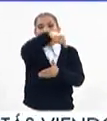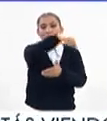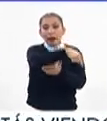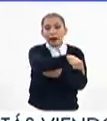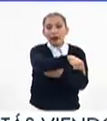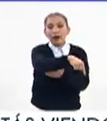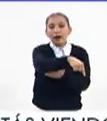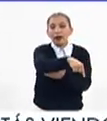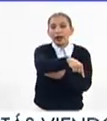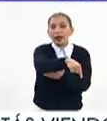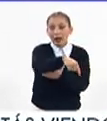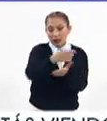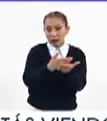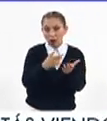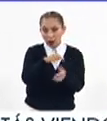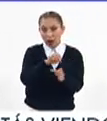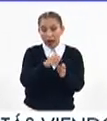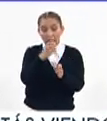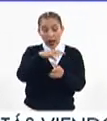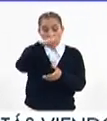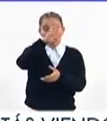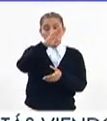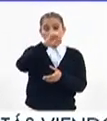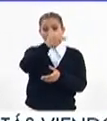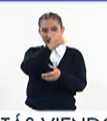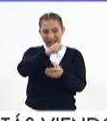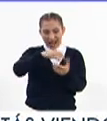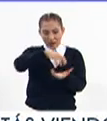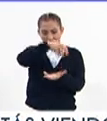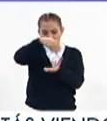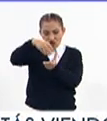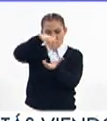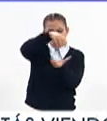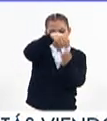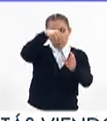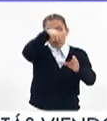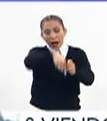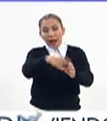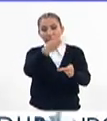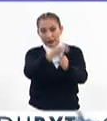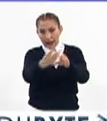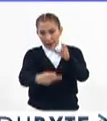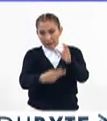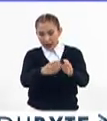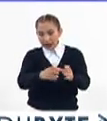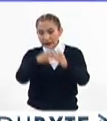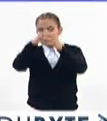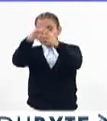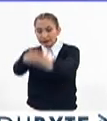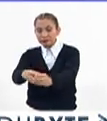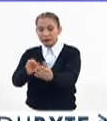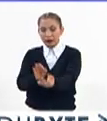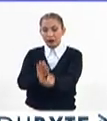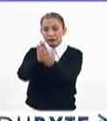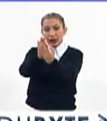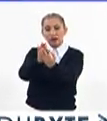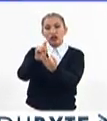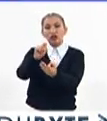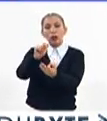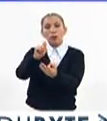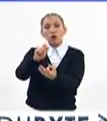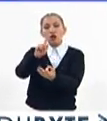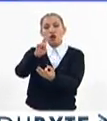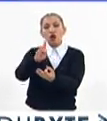específico. En este caso, esta boya va a ser instalada por tercera ocasión en frente de